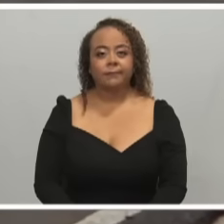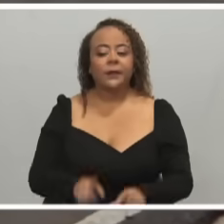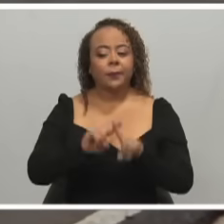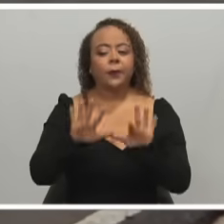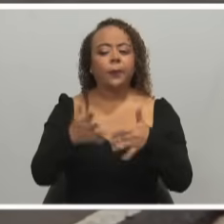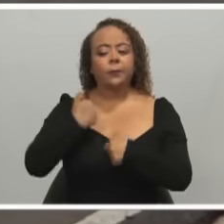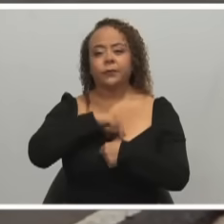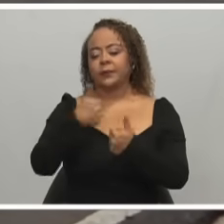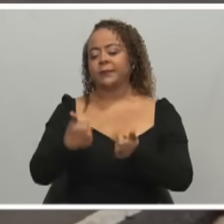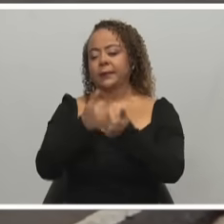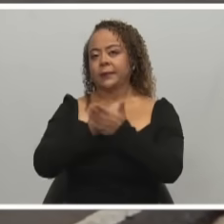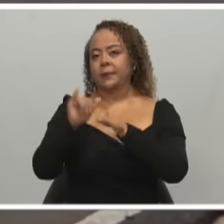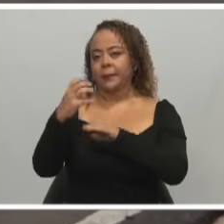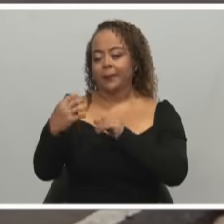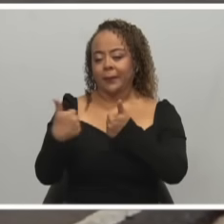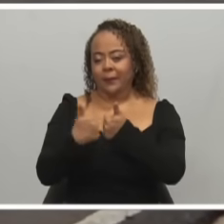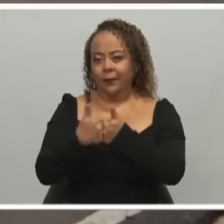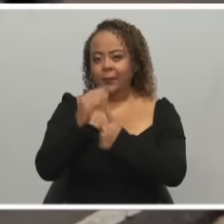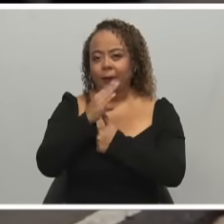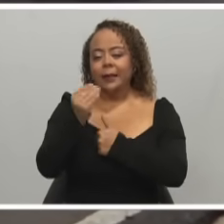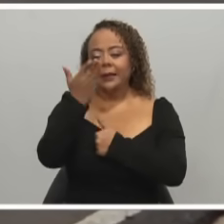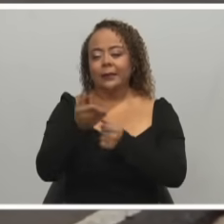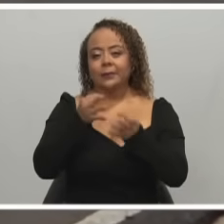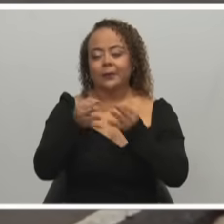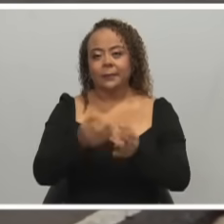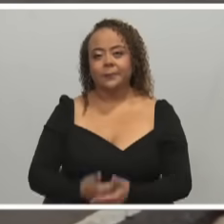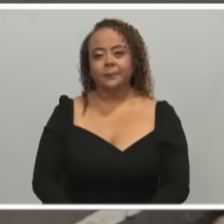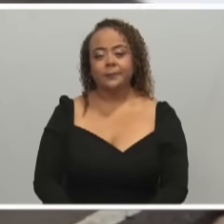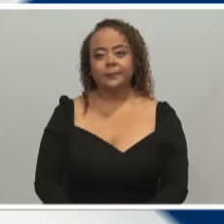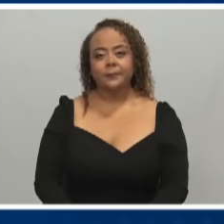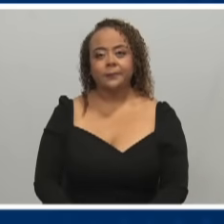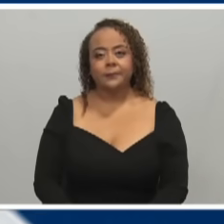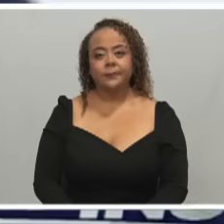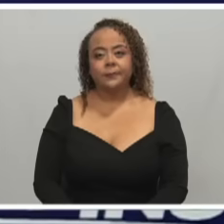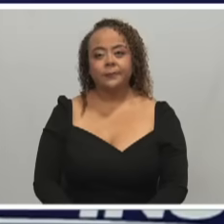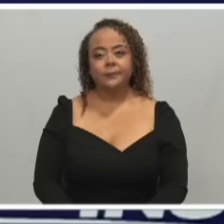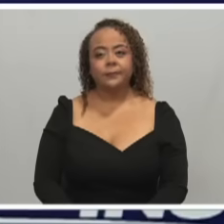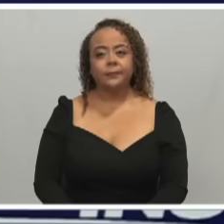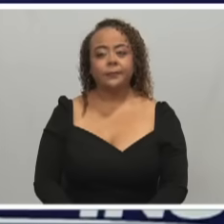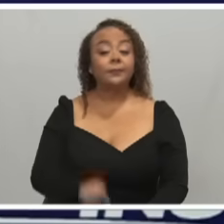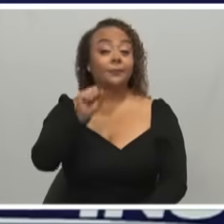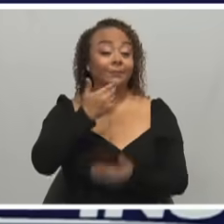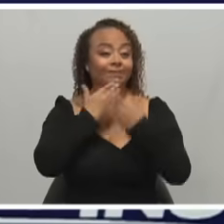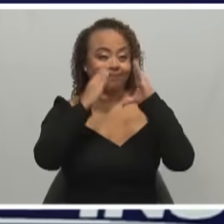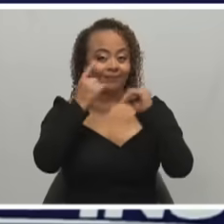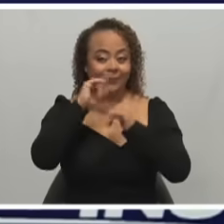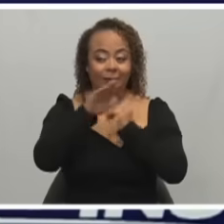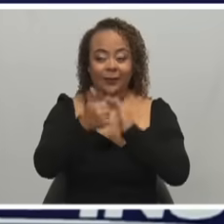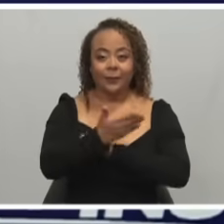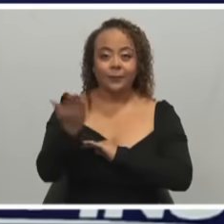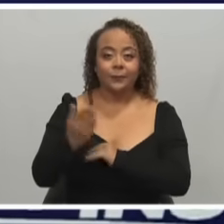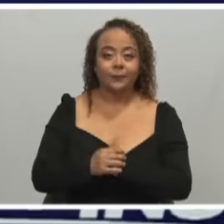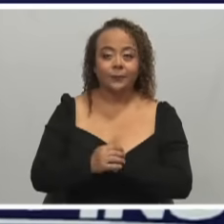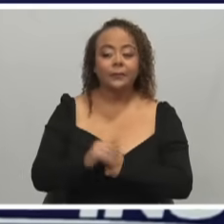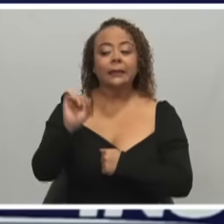afrontar este partido y Cuál será el 11 aquí lo explica Don Gustavo Alfaro sí s Buenas tardes para todos No